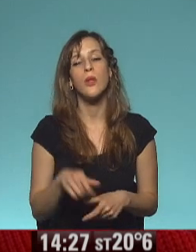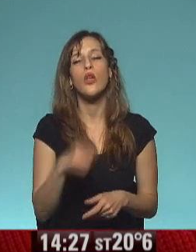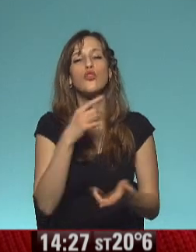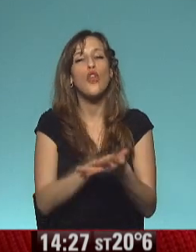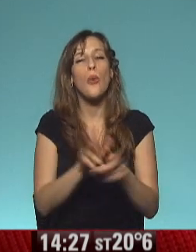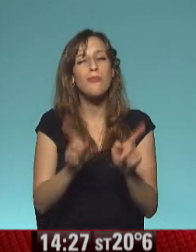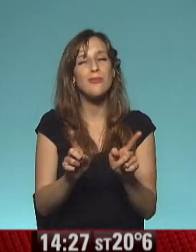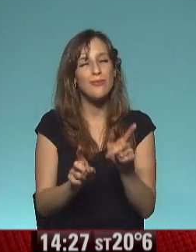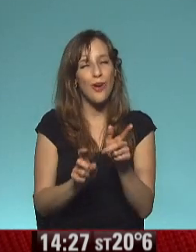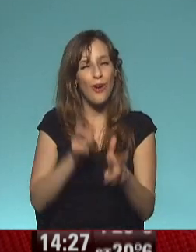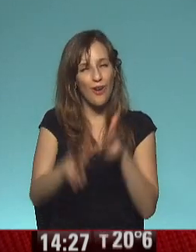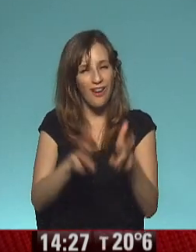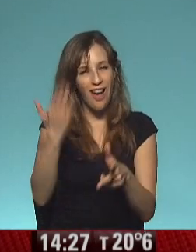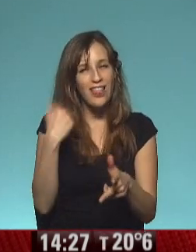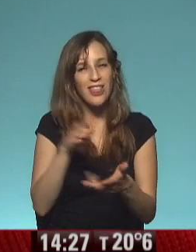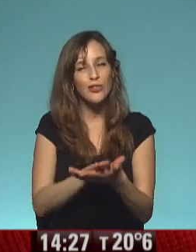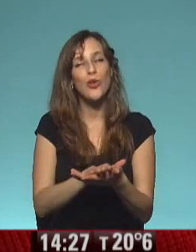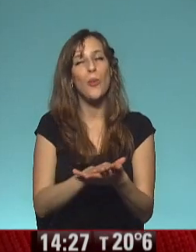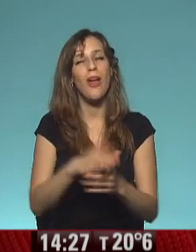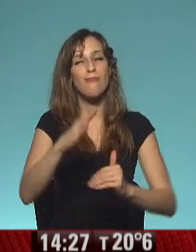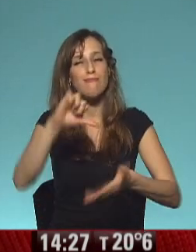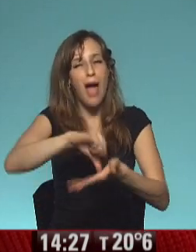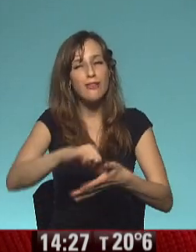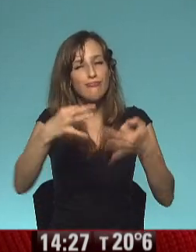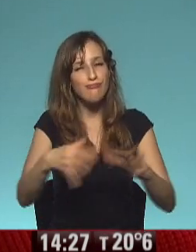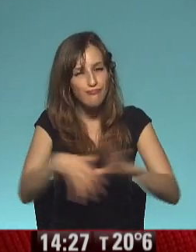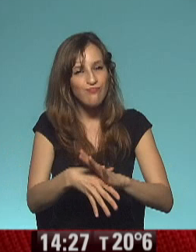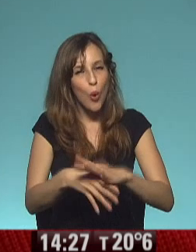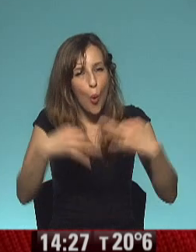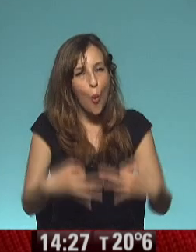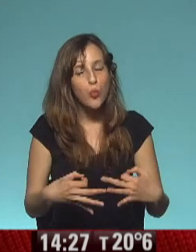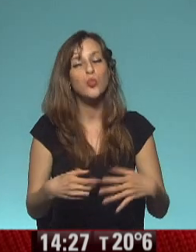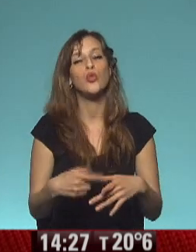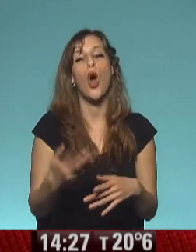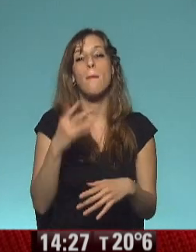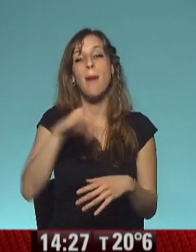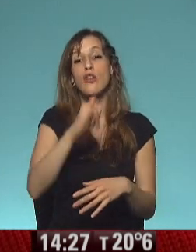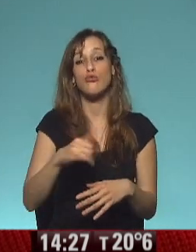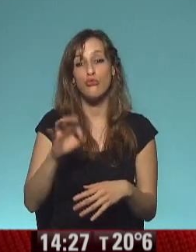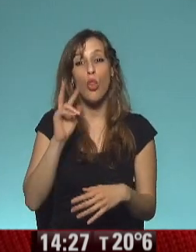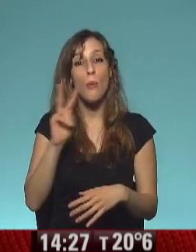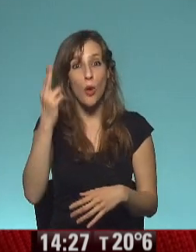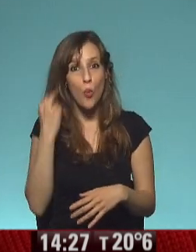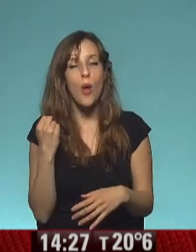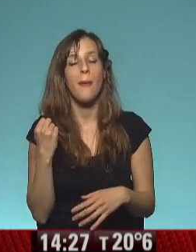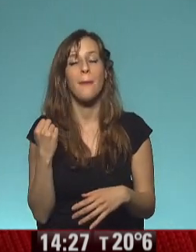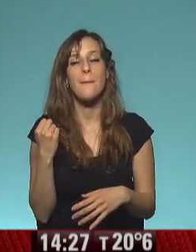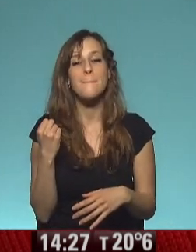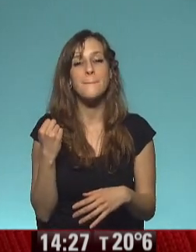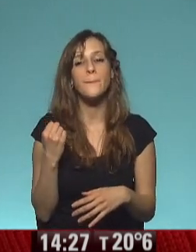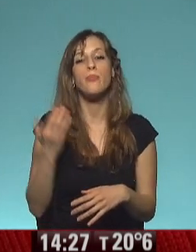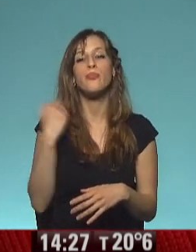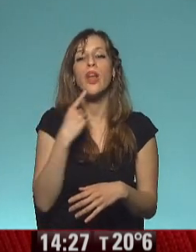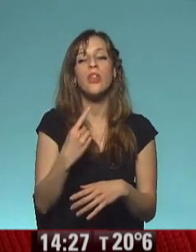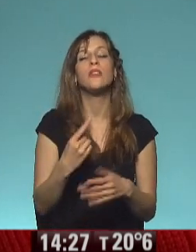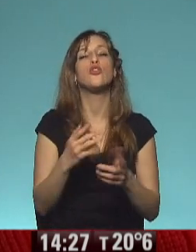justo. En marzo del 2009 la expresidenta de la Nación y vicepresidenta de la Nación decidió coparticipar el 30% de lo que el Estado Nacional recaudaba